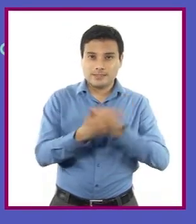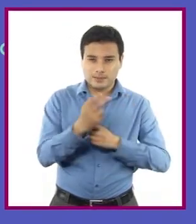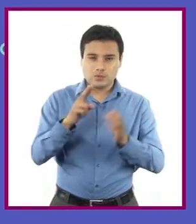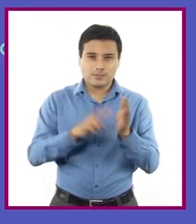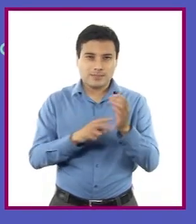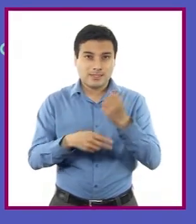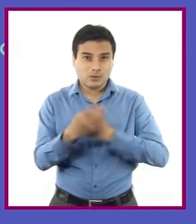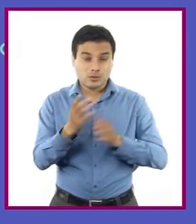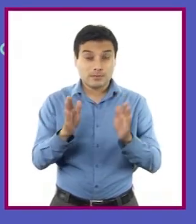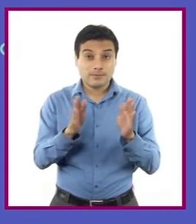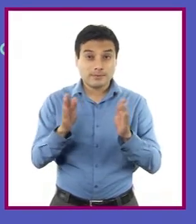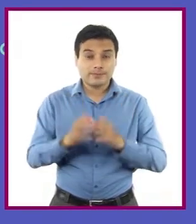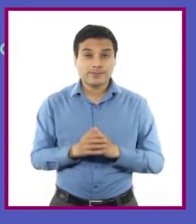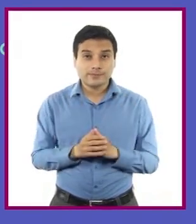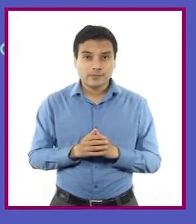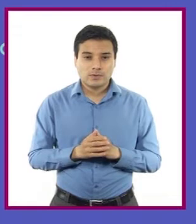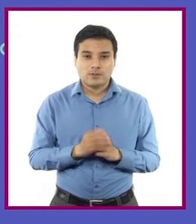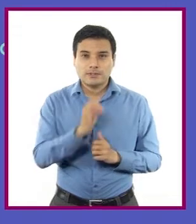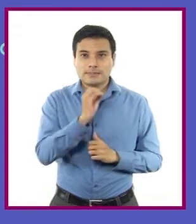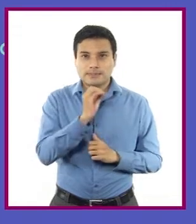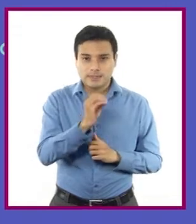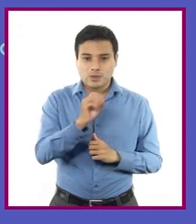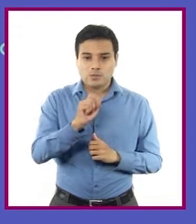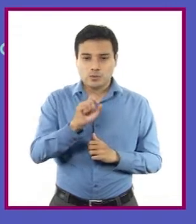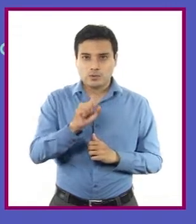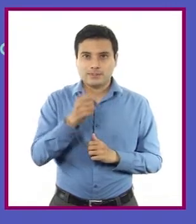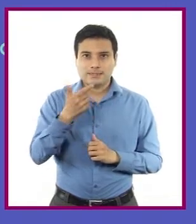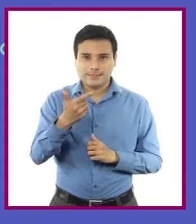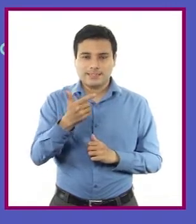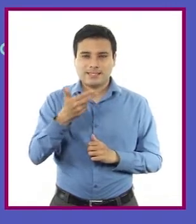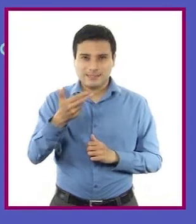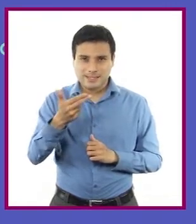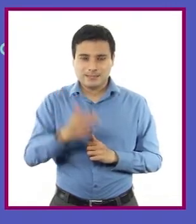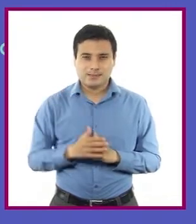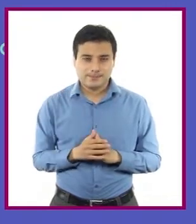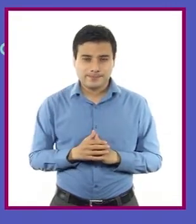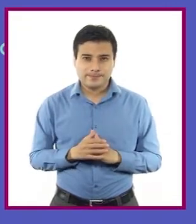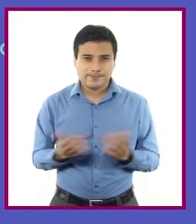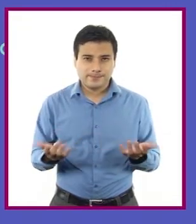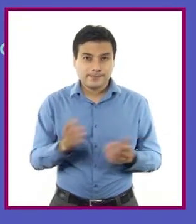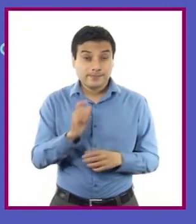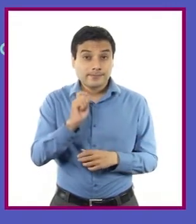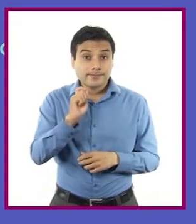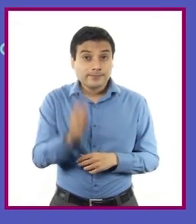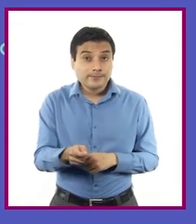2013-2014 ocuparon solo 0.67 hectáreas, lo cual